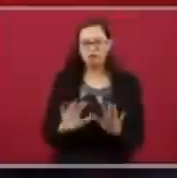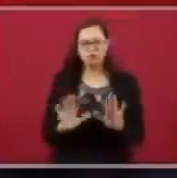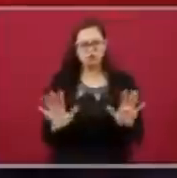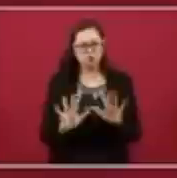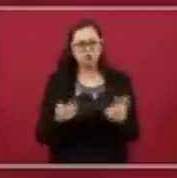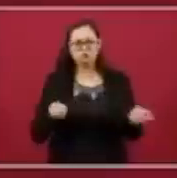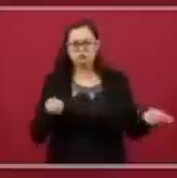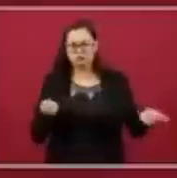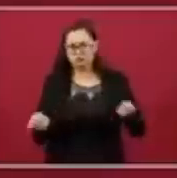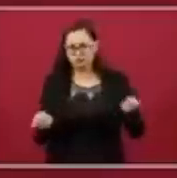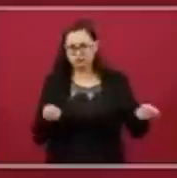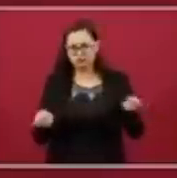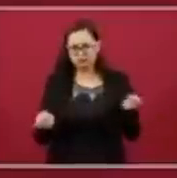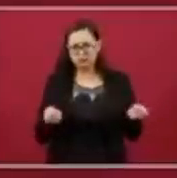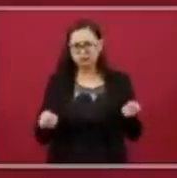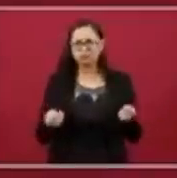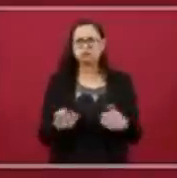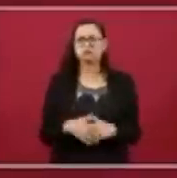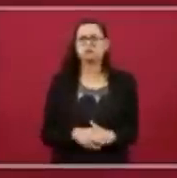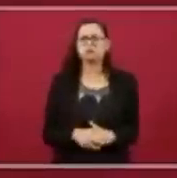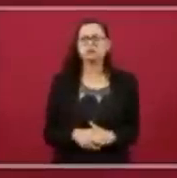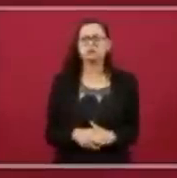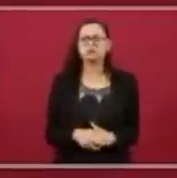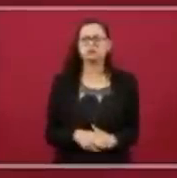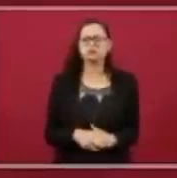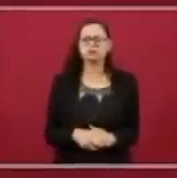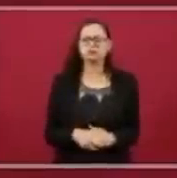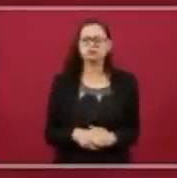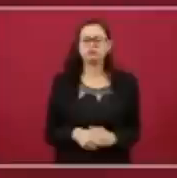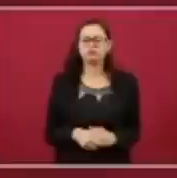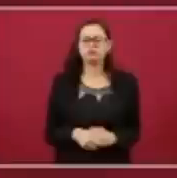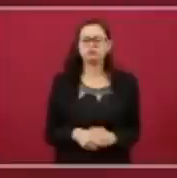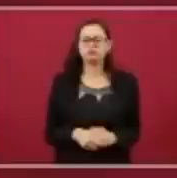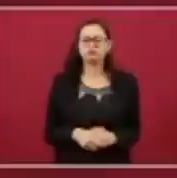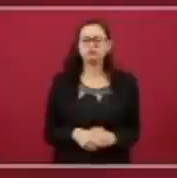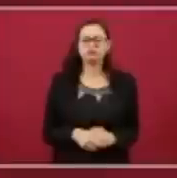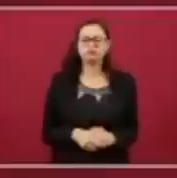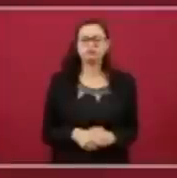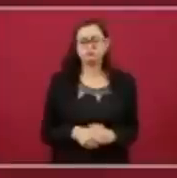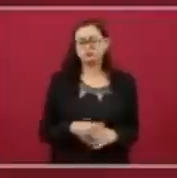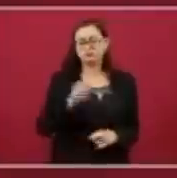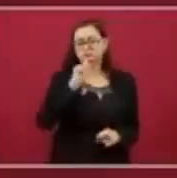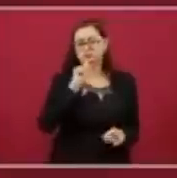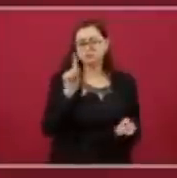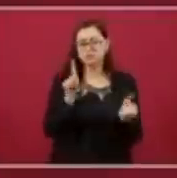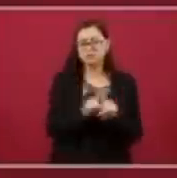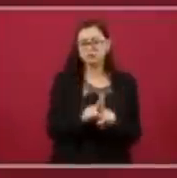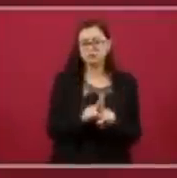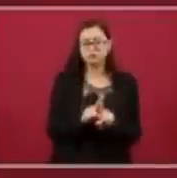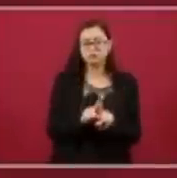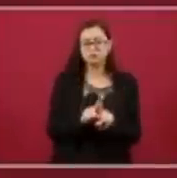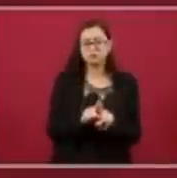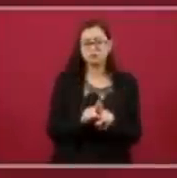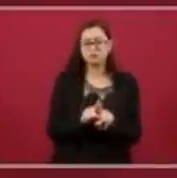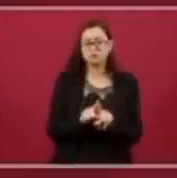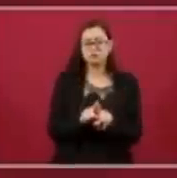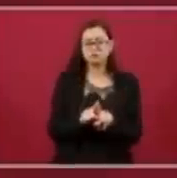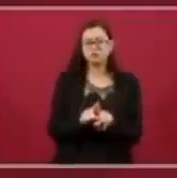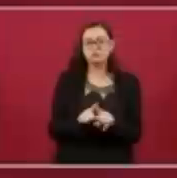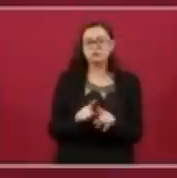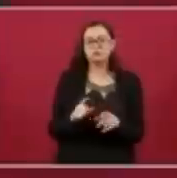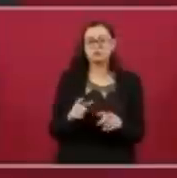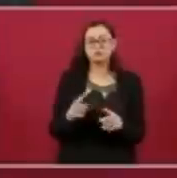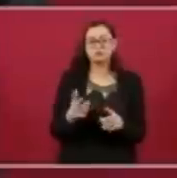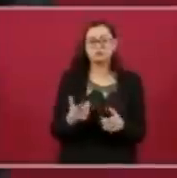Hemos hablado de que existe